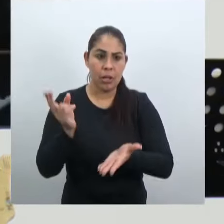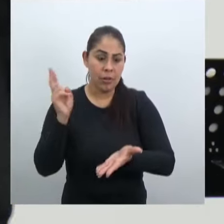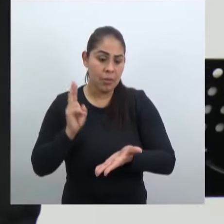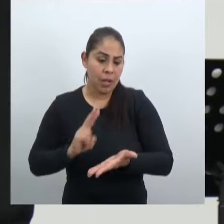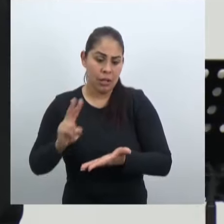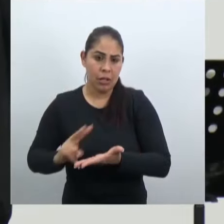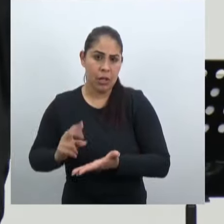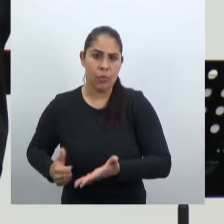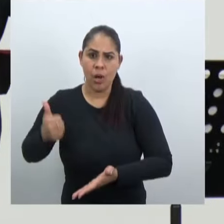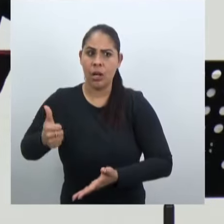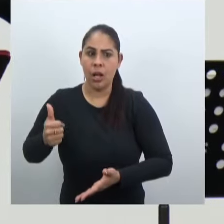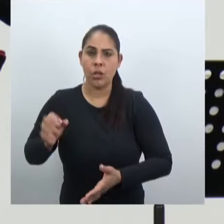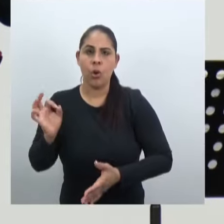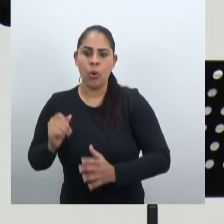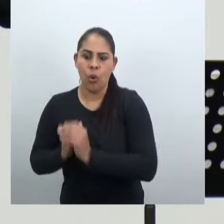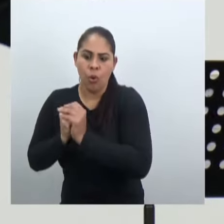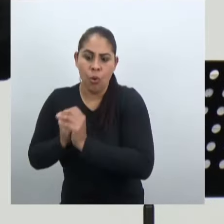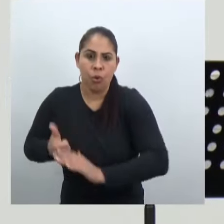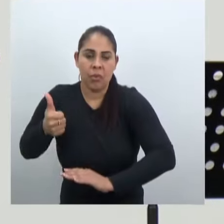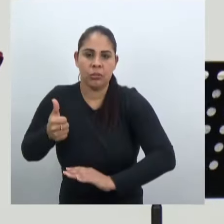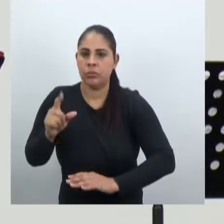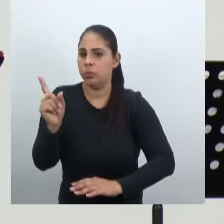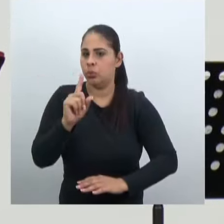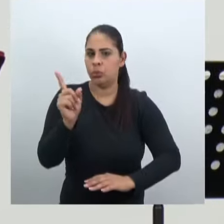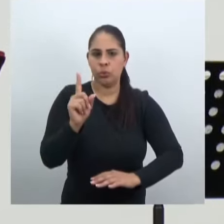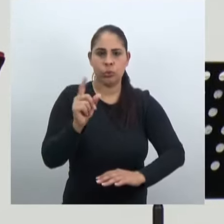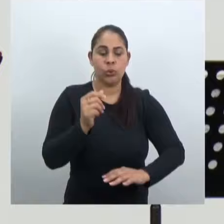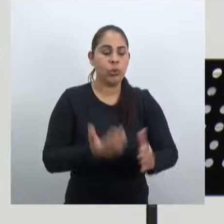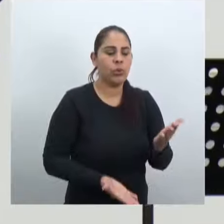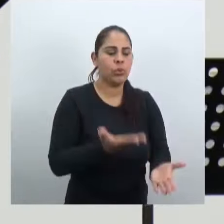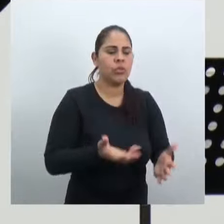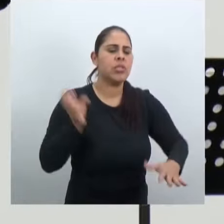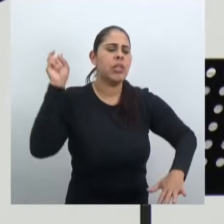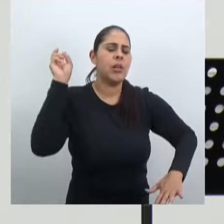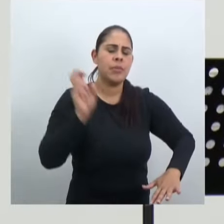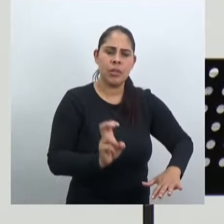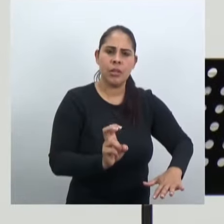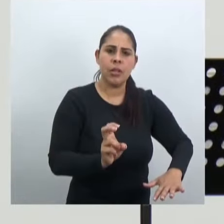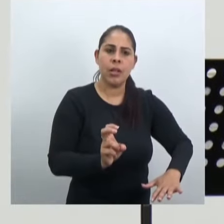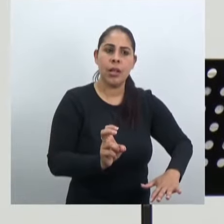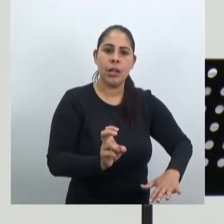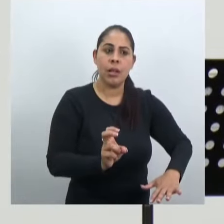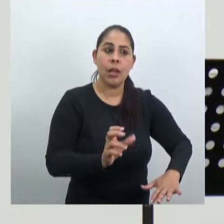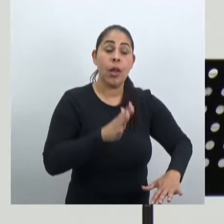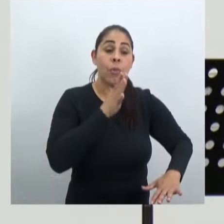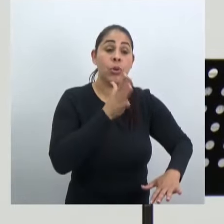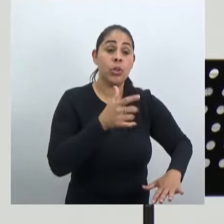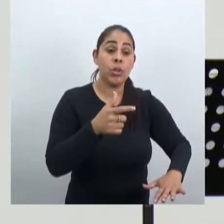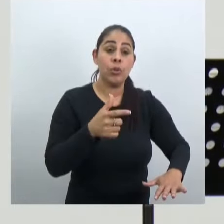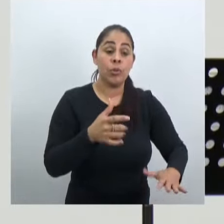viene porque oro tanto. Mi justicia solo viene porque creo en Jesucristo, el Hijo de